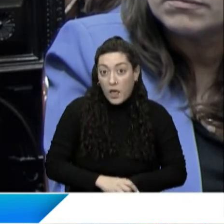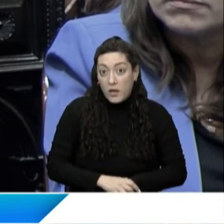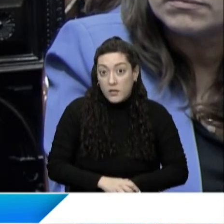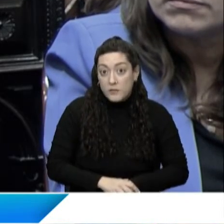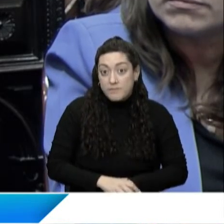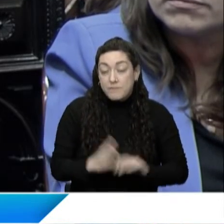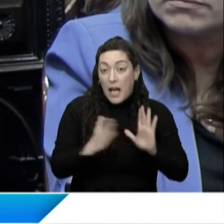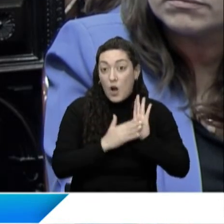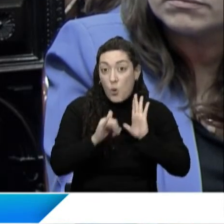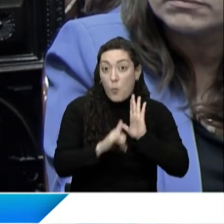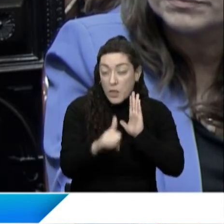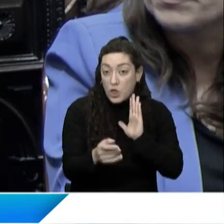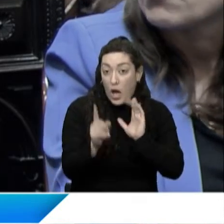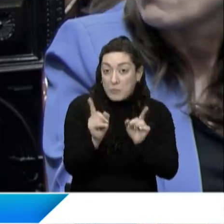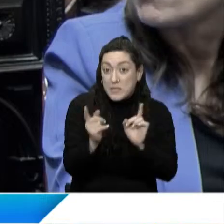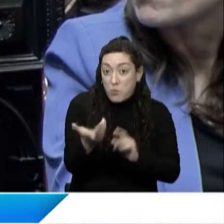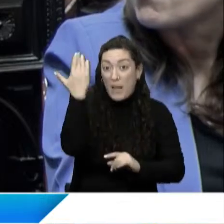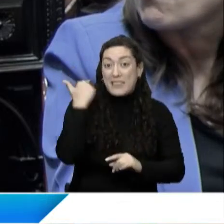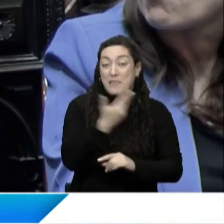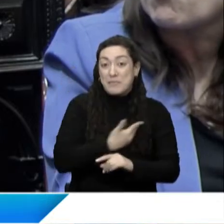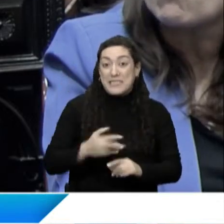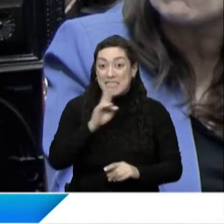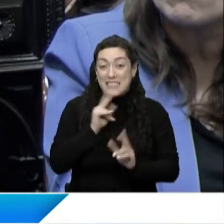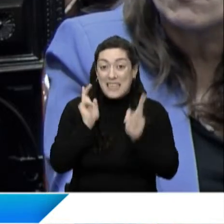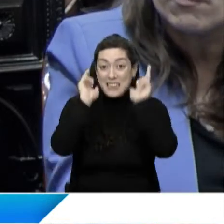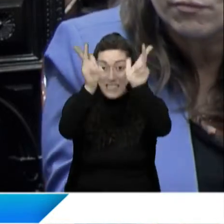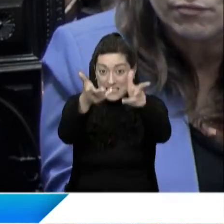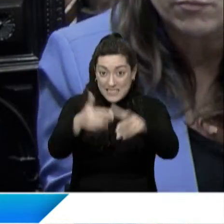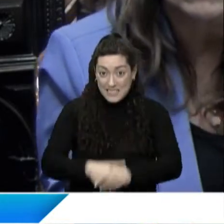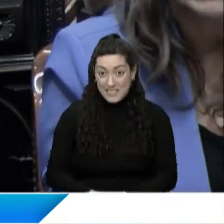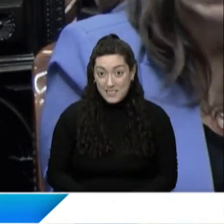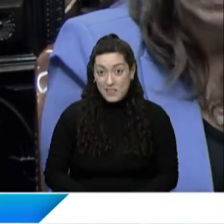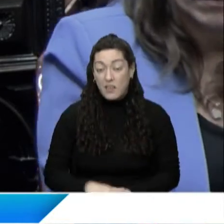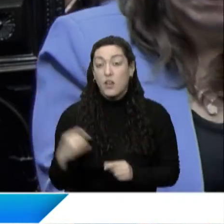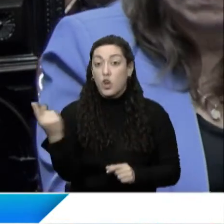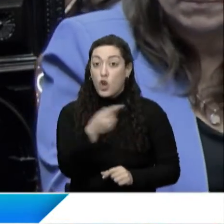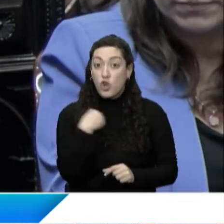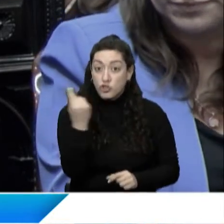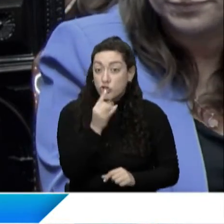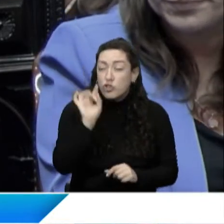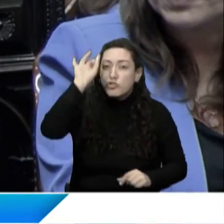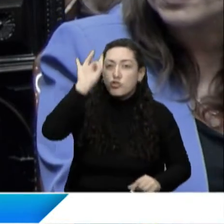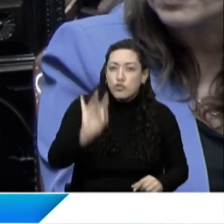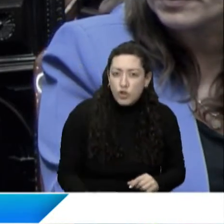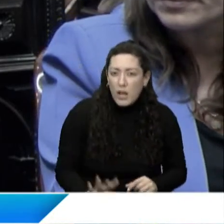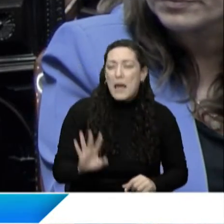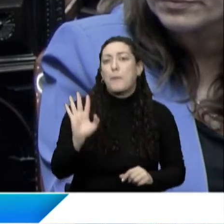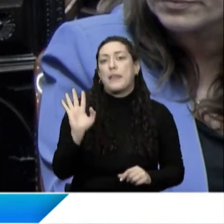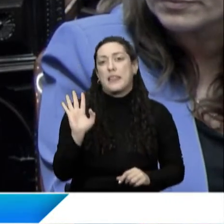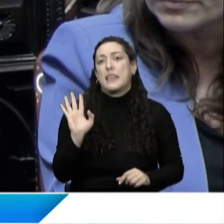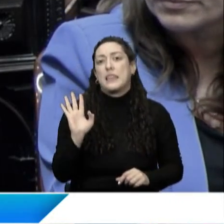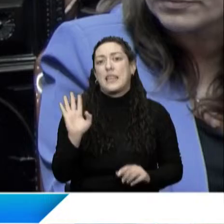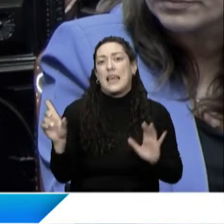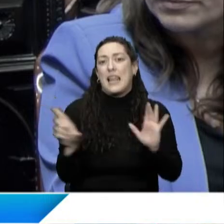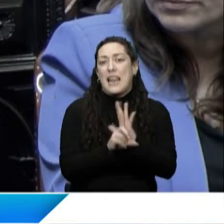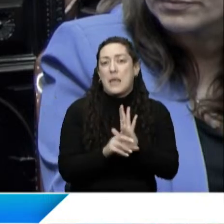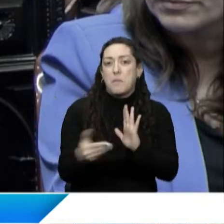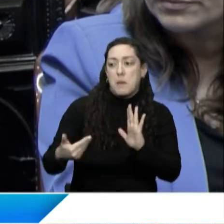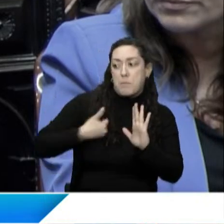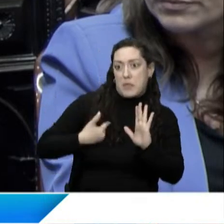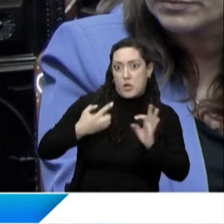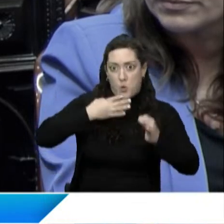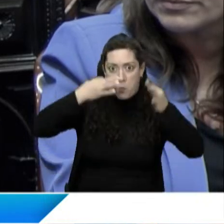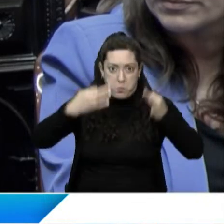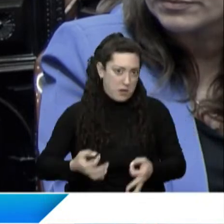mismo argumento que anteriormente expresaba, presidenta. Nosotros estamos simplemente cumplimentando lo que la ley nos exige.